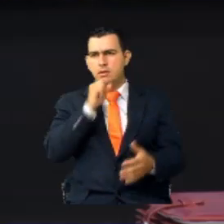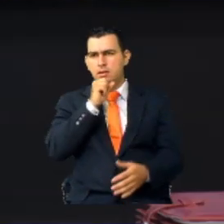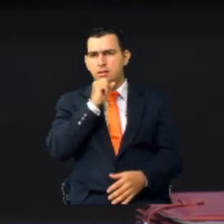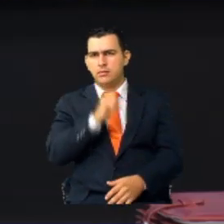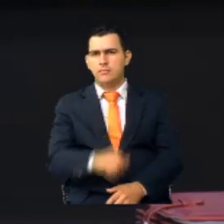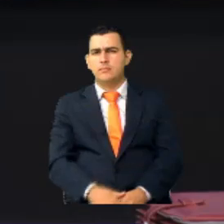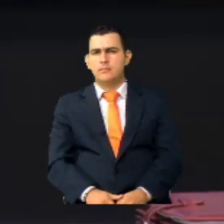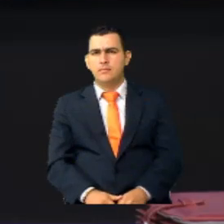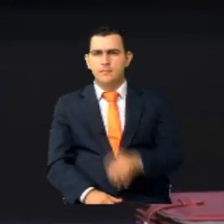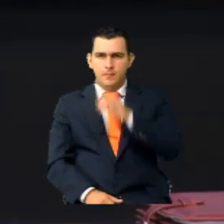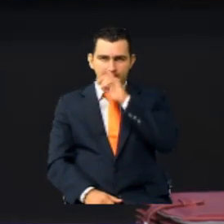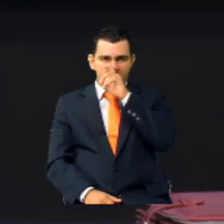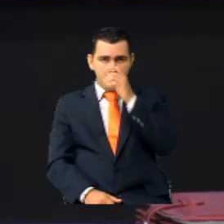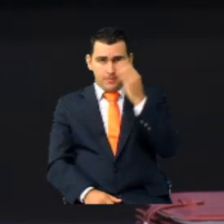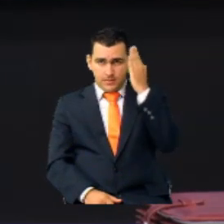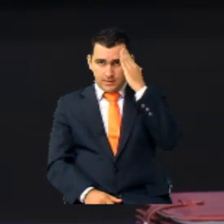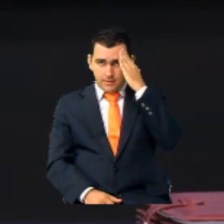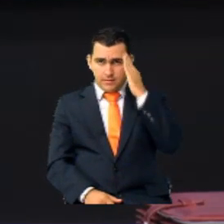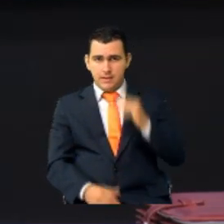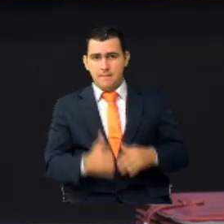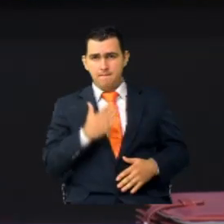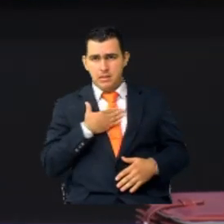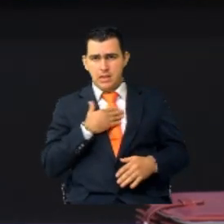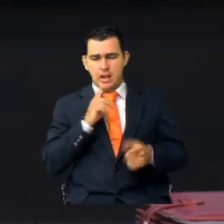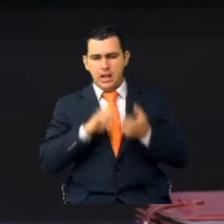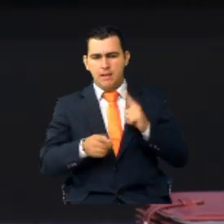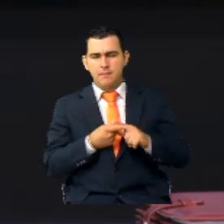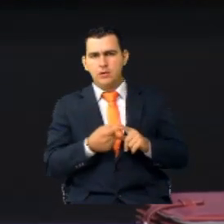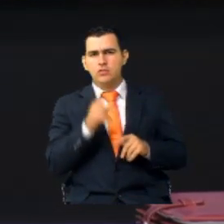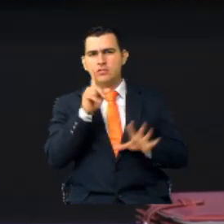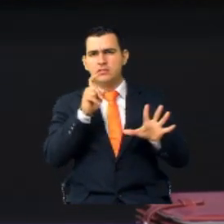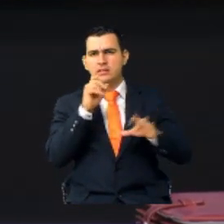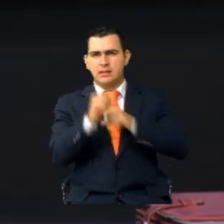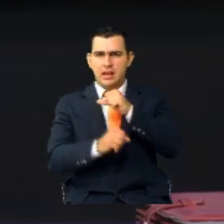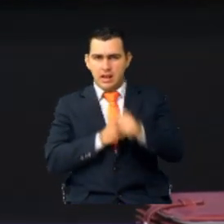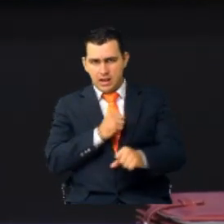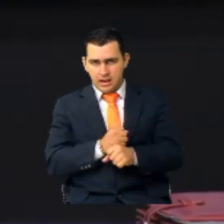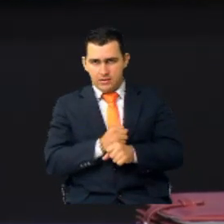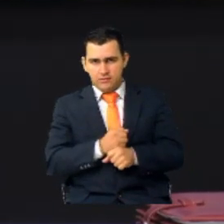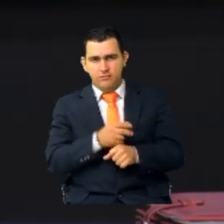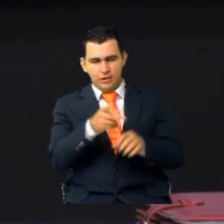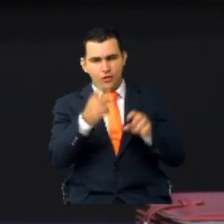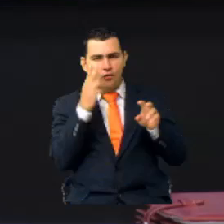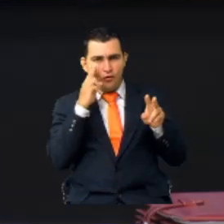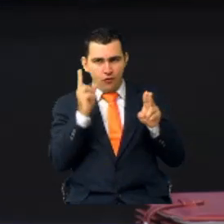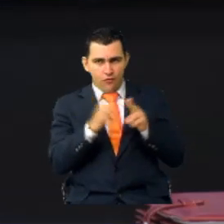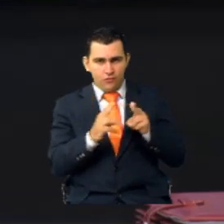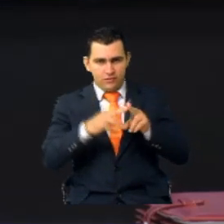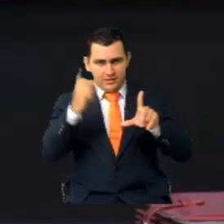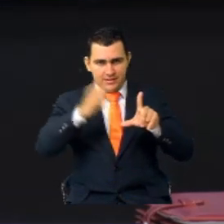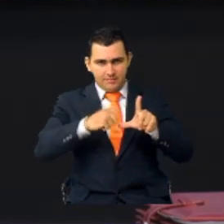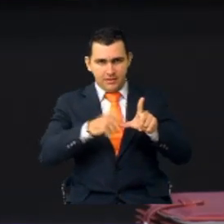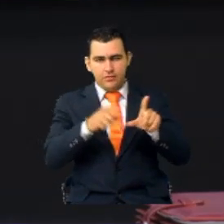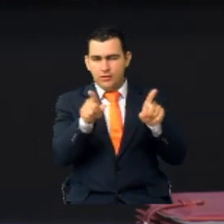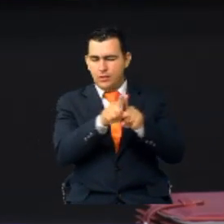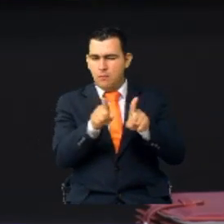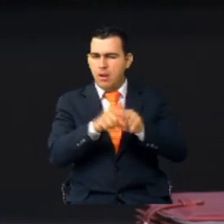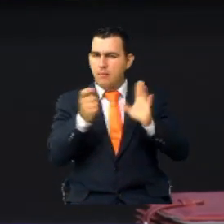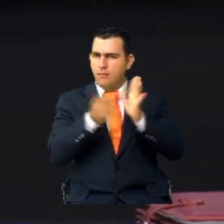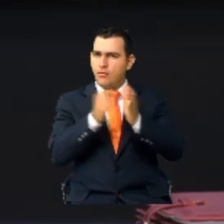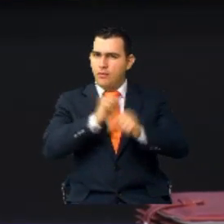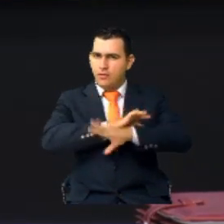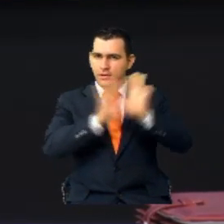Don Álvaro, usted ha sido mi amigo durante 6 años. Con su canal Telepetróleo me conoce, sabe que soy un hombre honesto y claro y